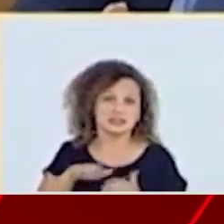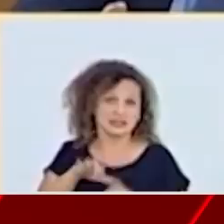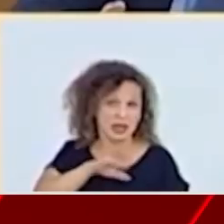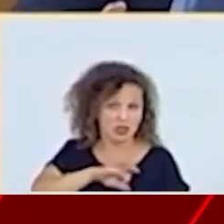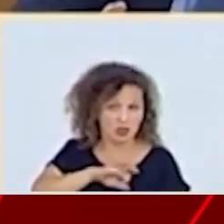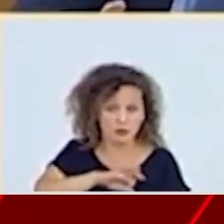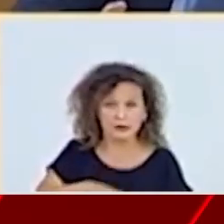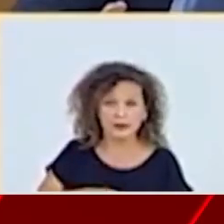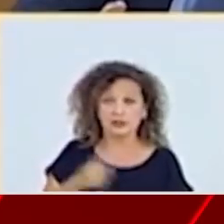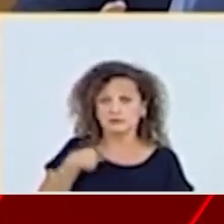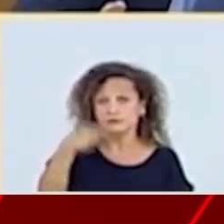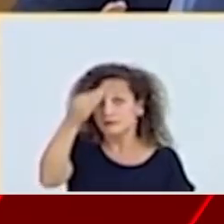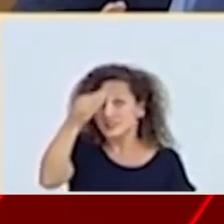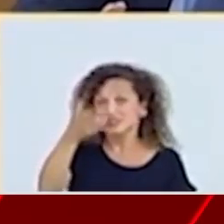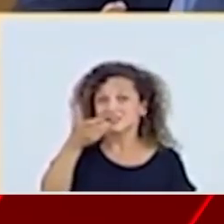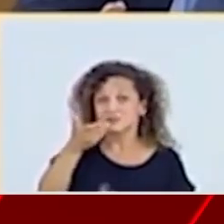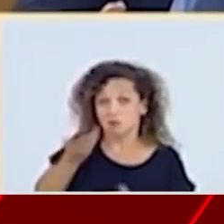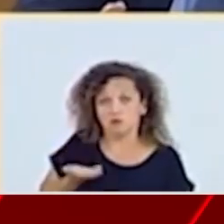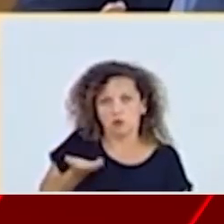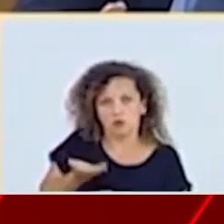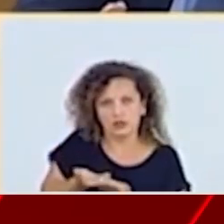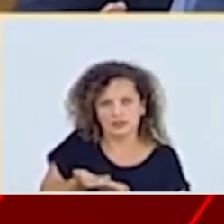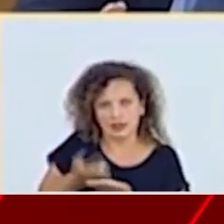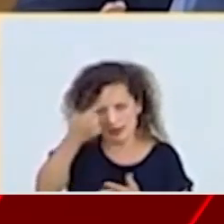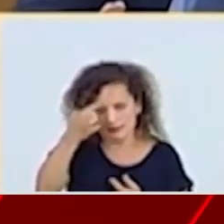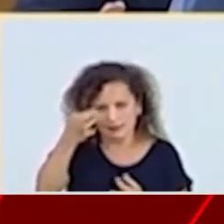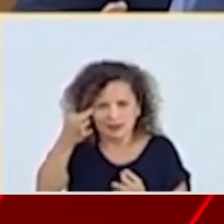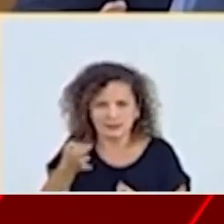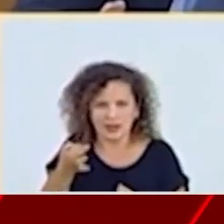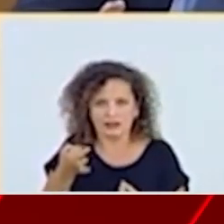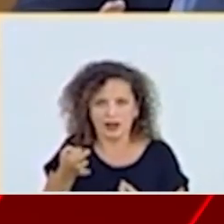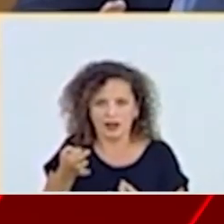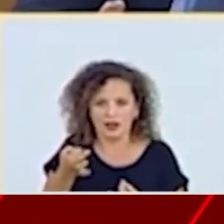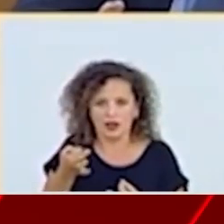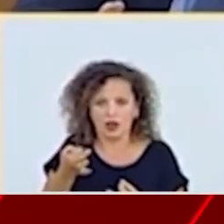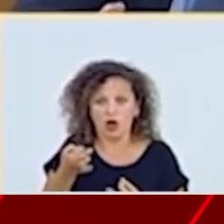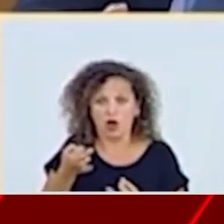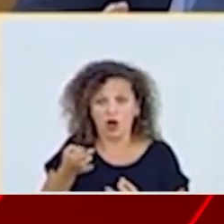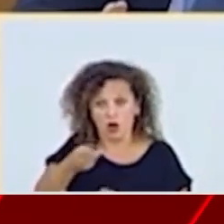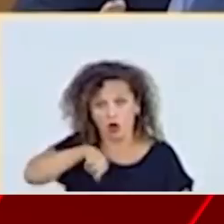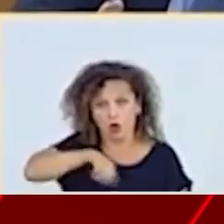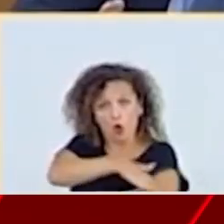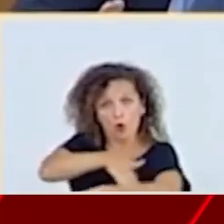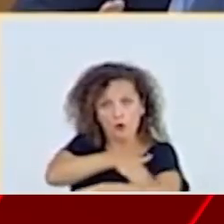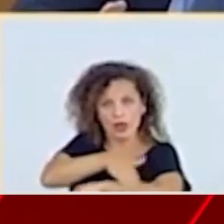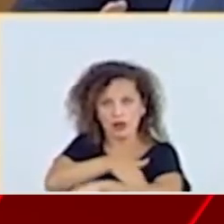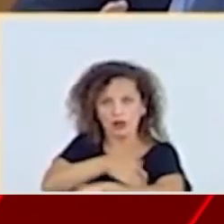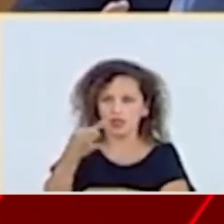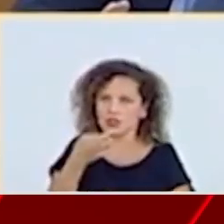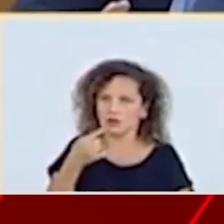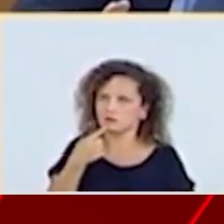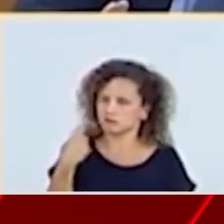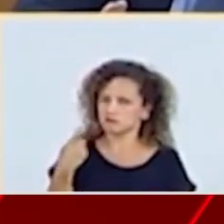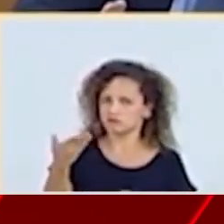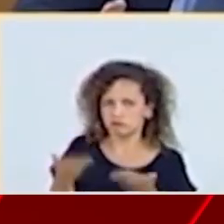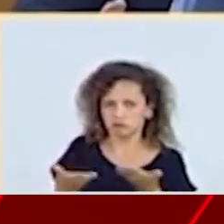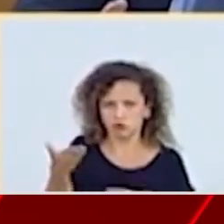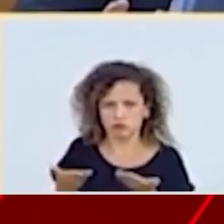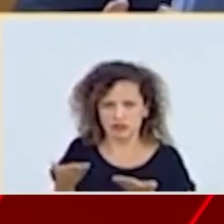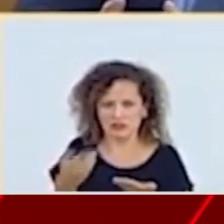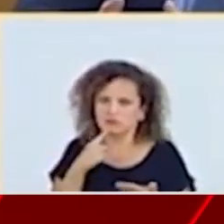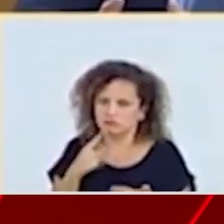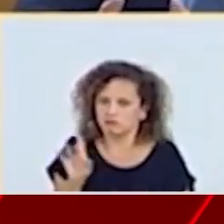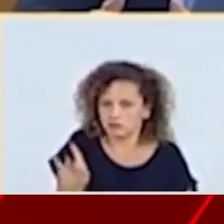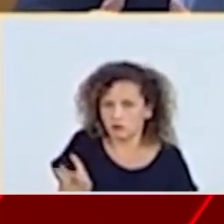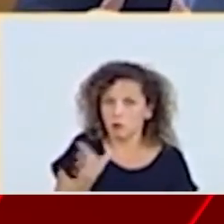entonces ahí es donde vamos a empezar a ver, si esto ya es oscuro, ahí es donde empezaremos a ver el lado aún